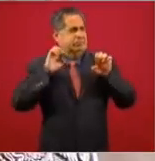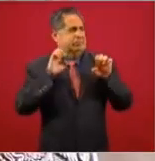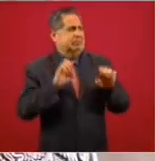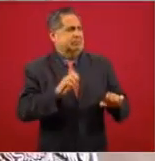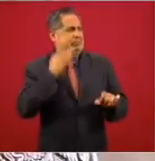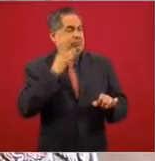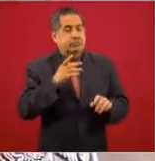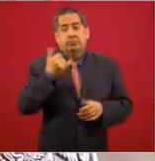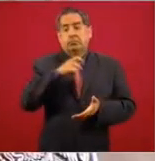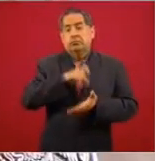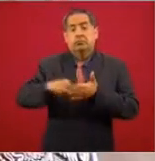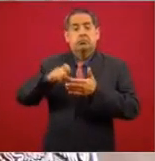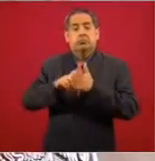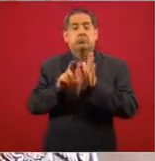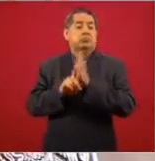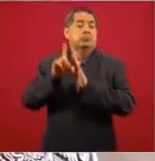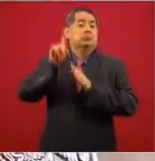Y departamento en Miami.